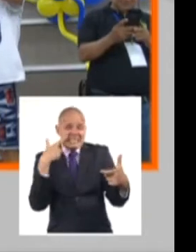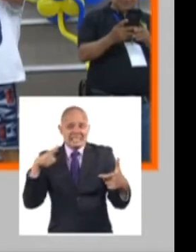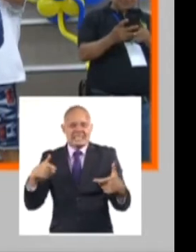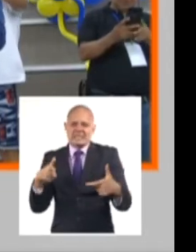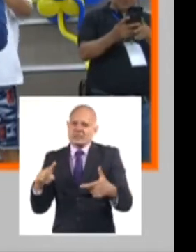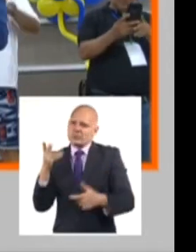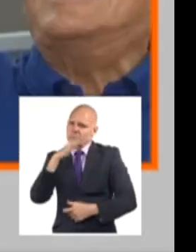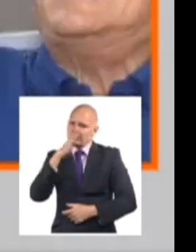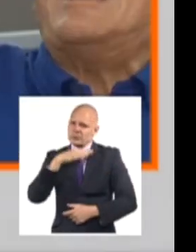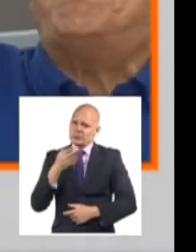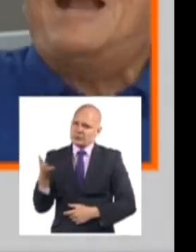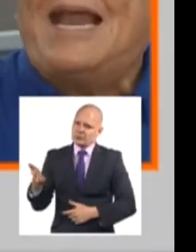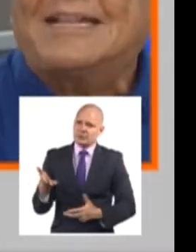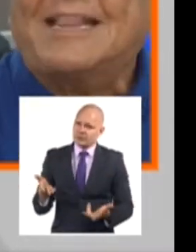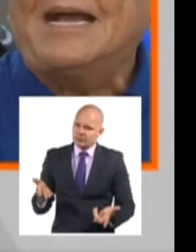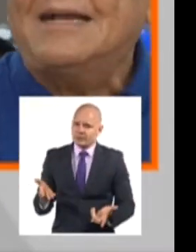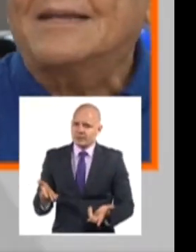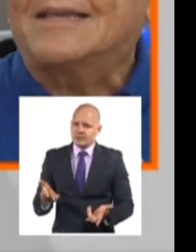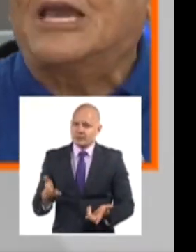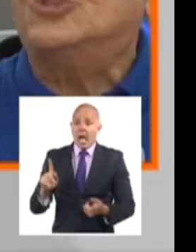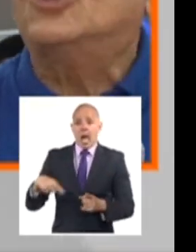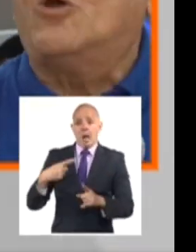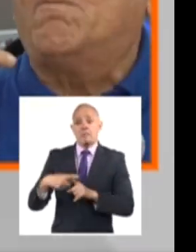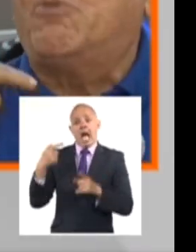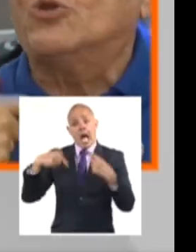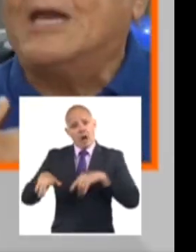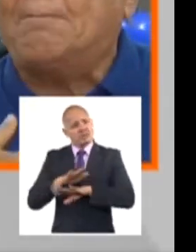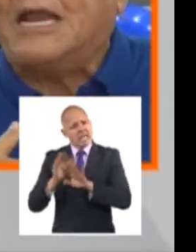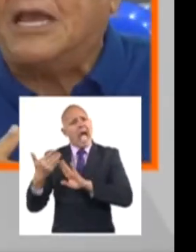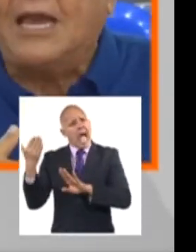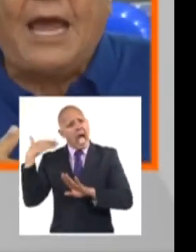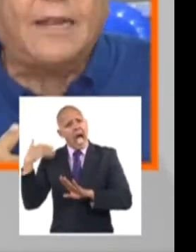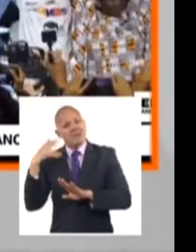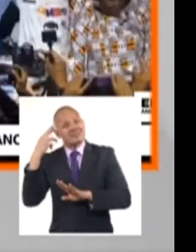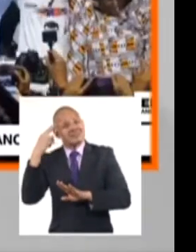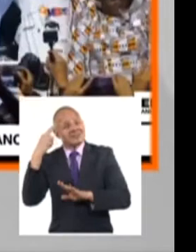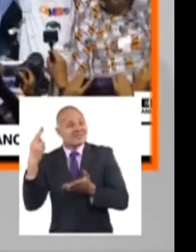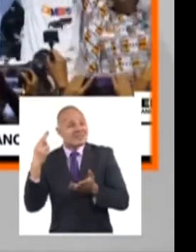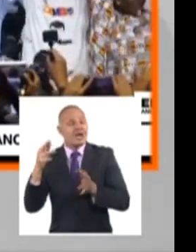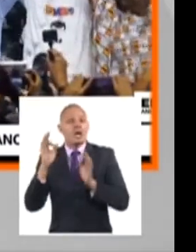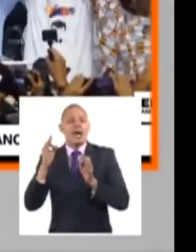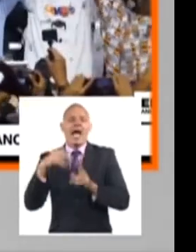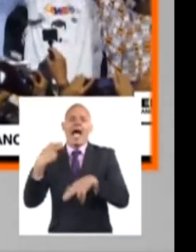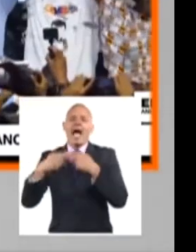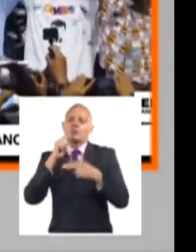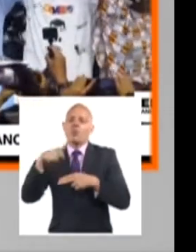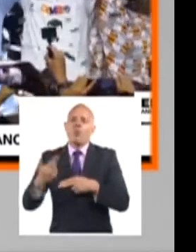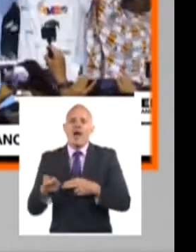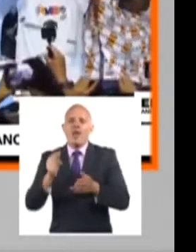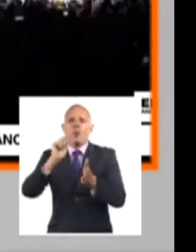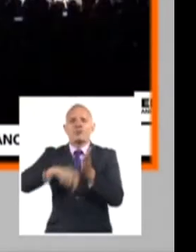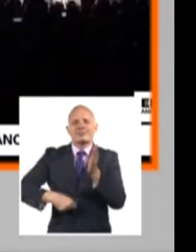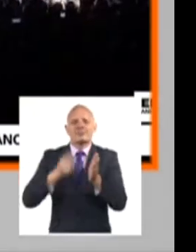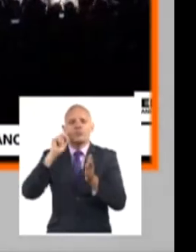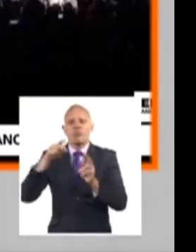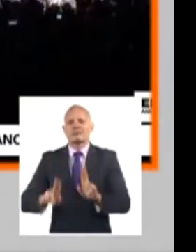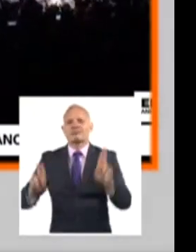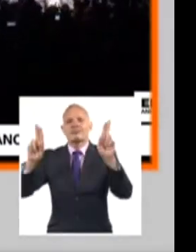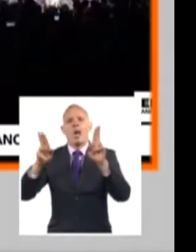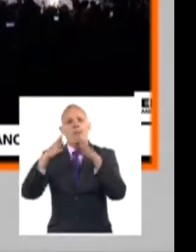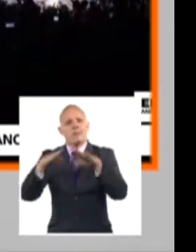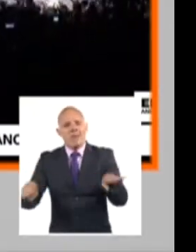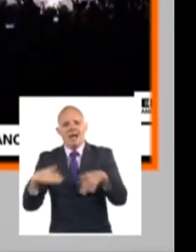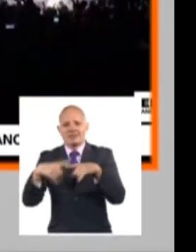impuso porque finalmente se impusieron los acuerdos de paz con el gobierno de juan manuel santos en definitiva se impuso la paz